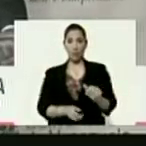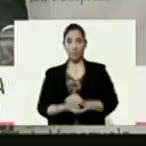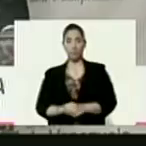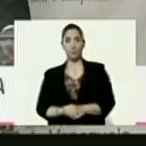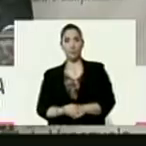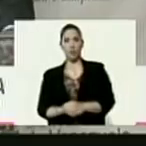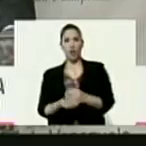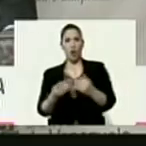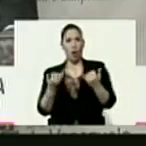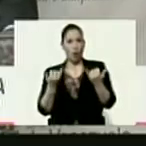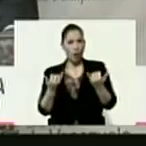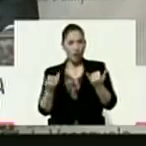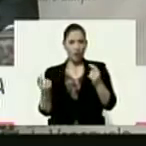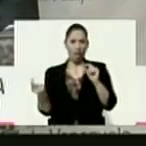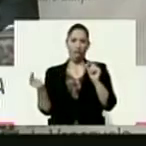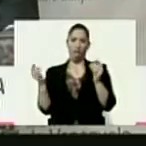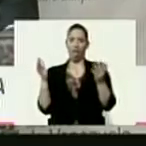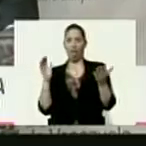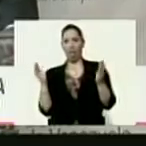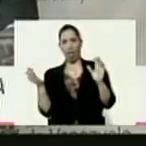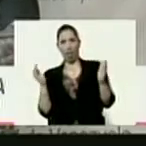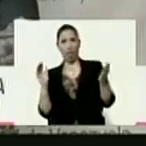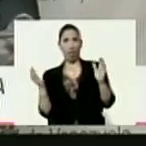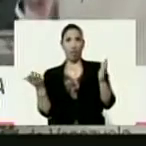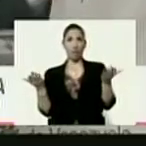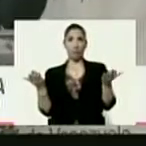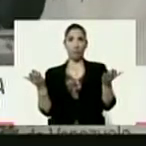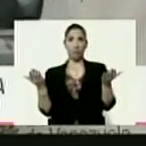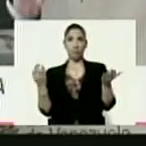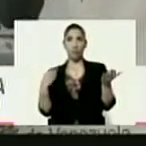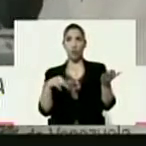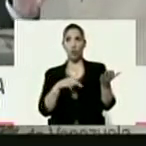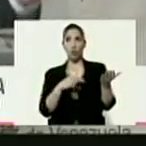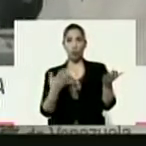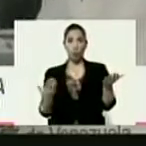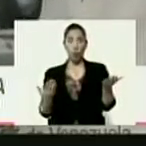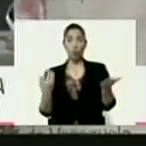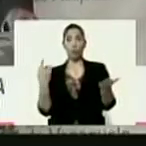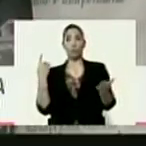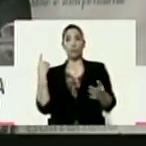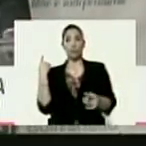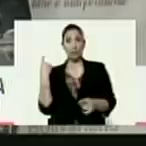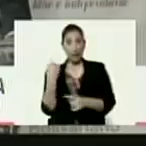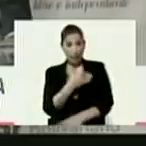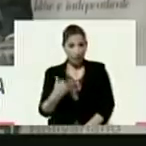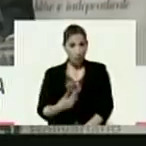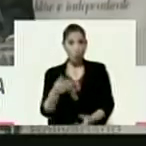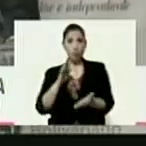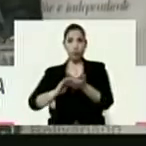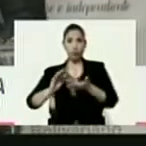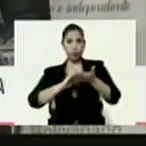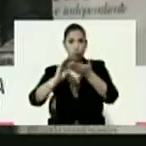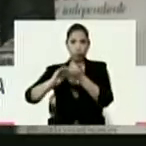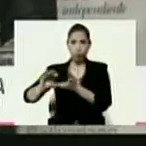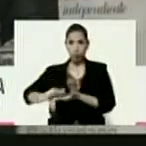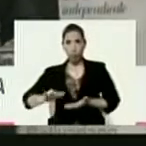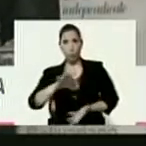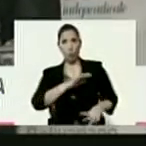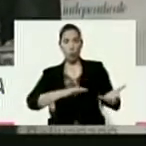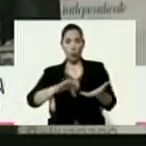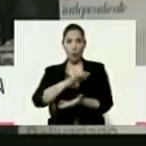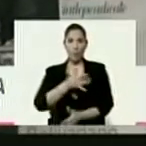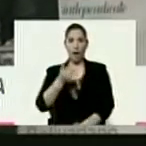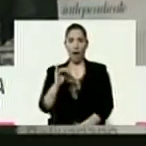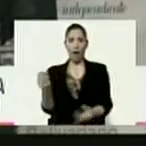una controversia, que nosotros esperamos también que se resuelva en los términos establecidos en el derecho internacional, pues